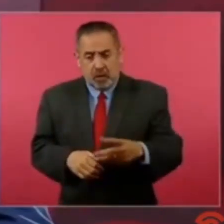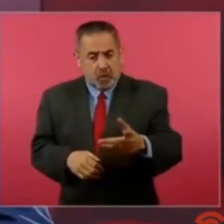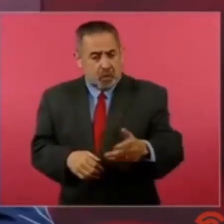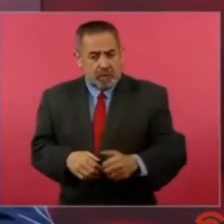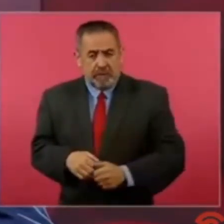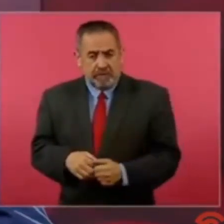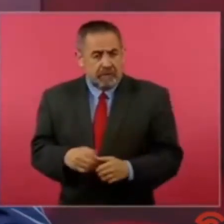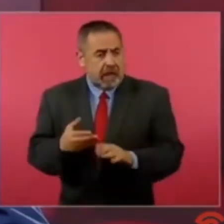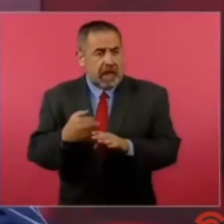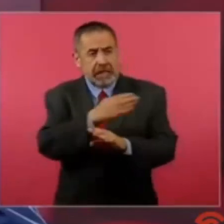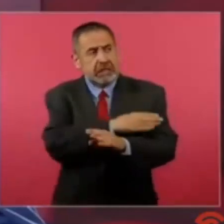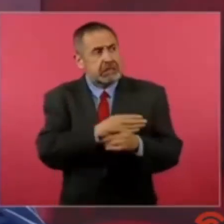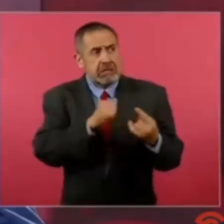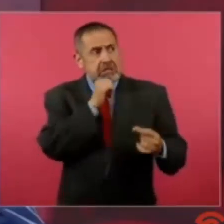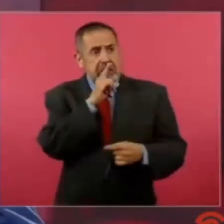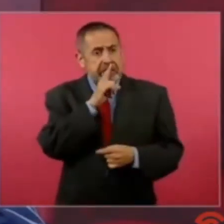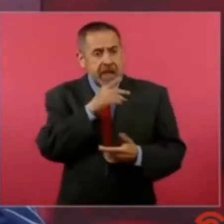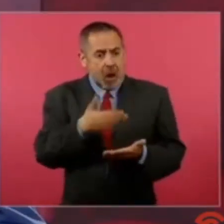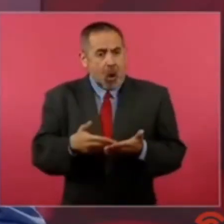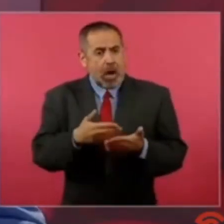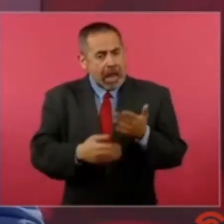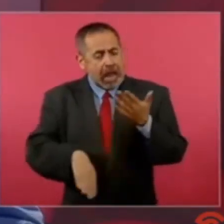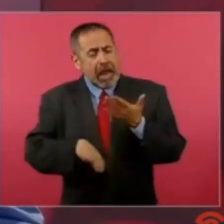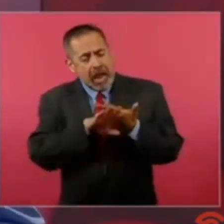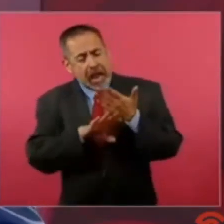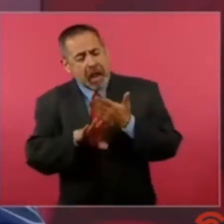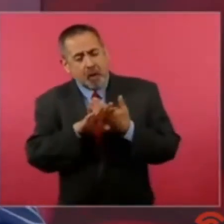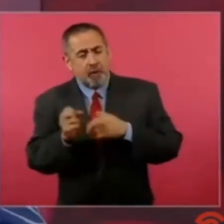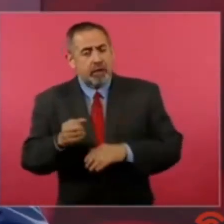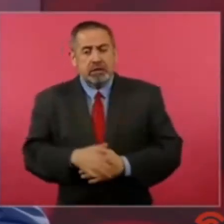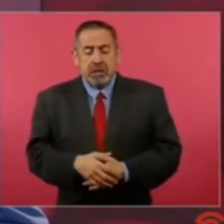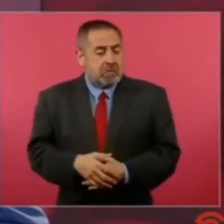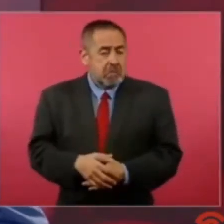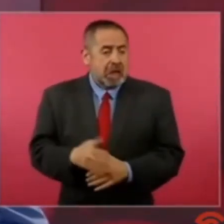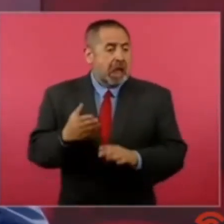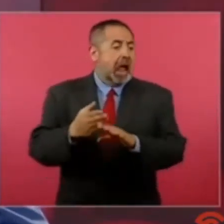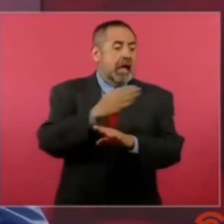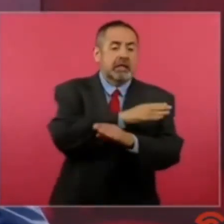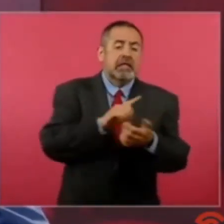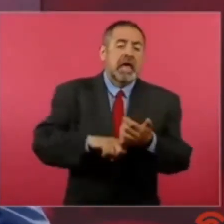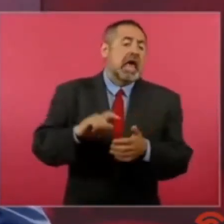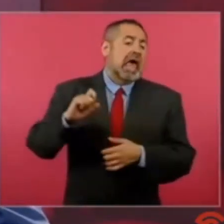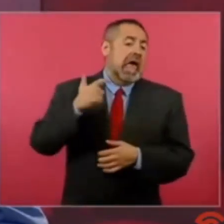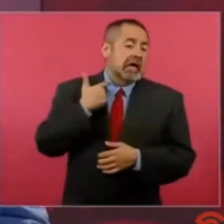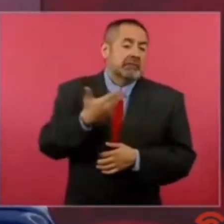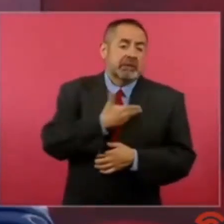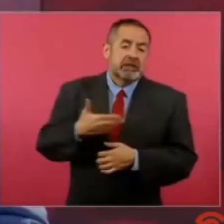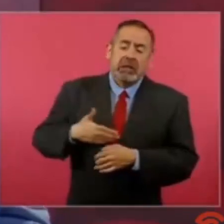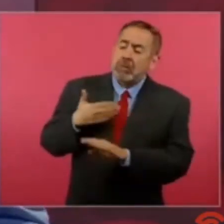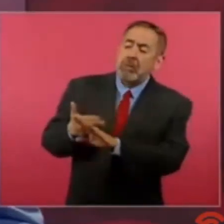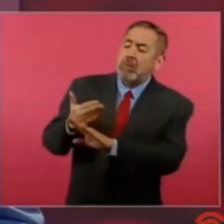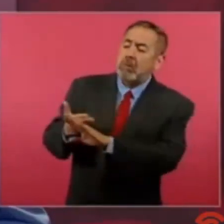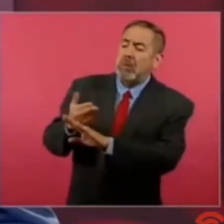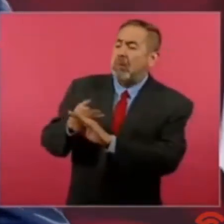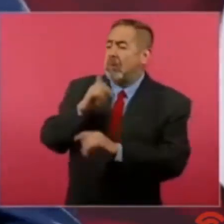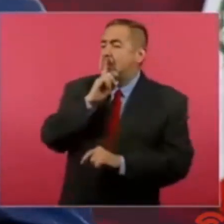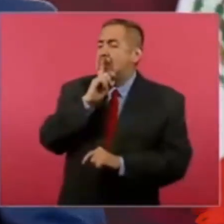sin precedente, algo que no se veía desde el tiempo